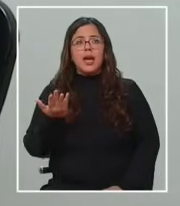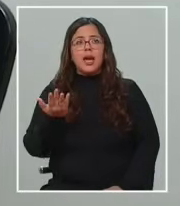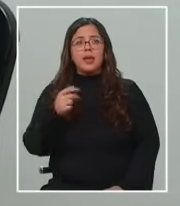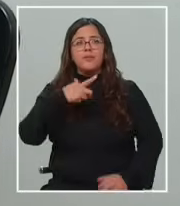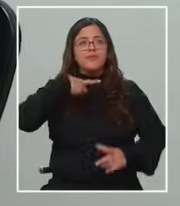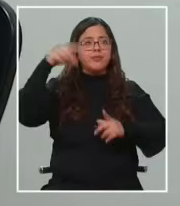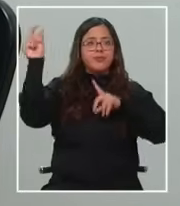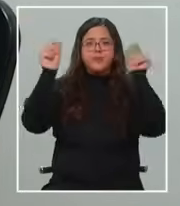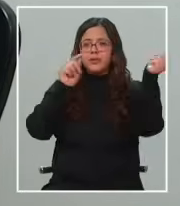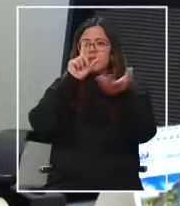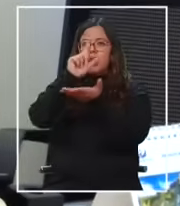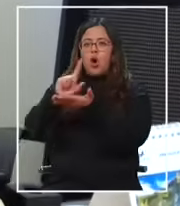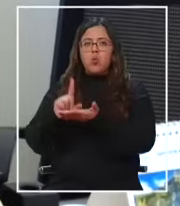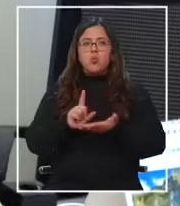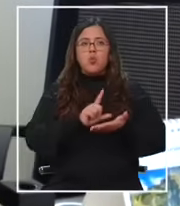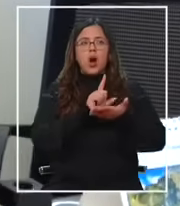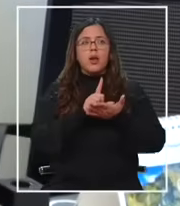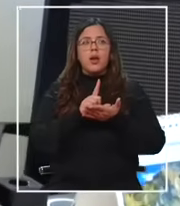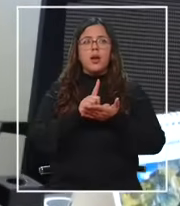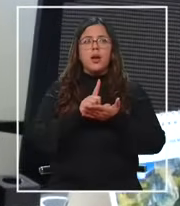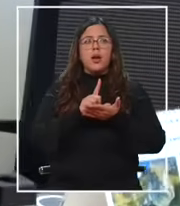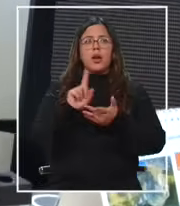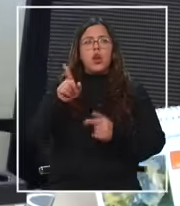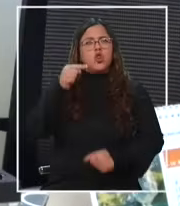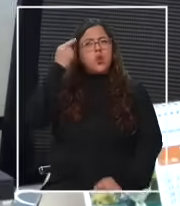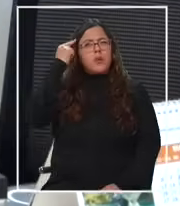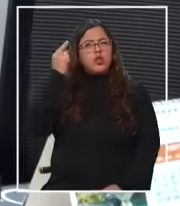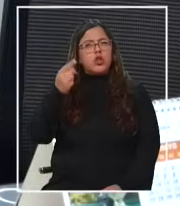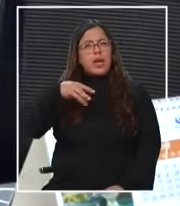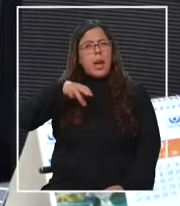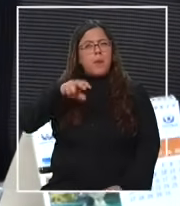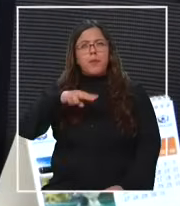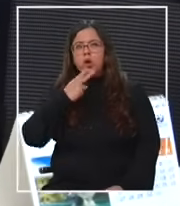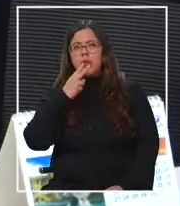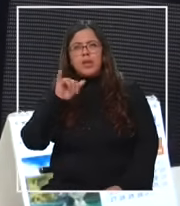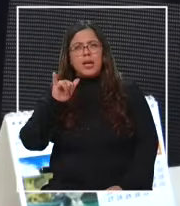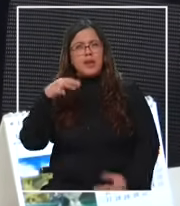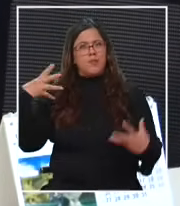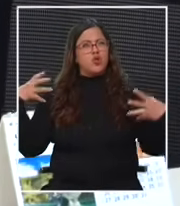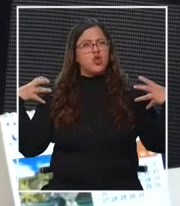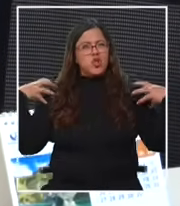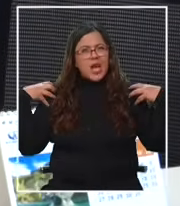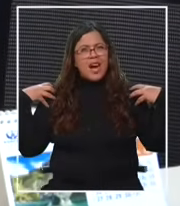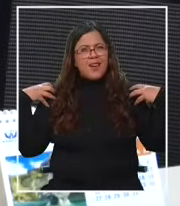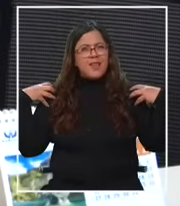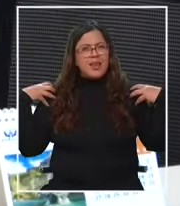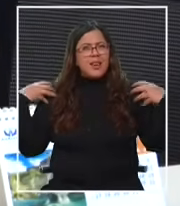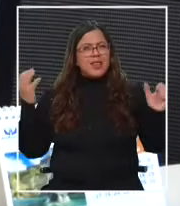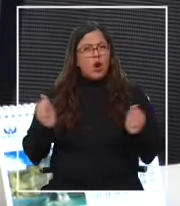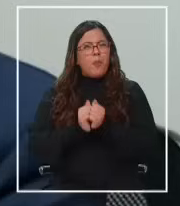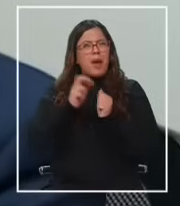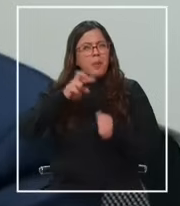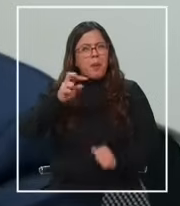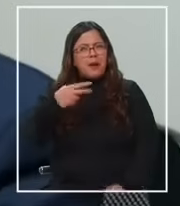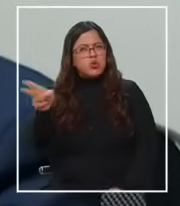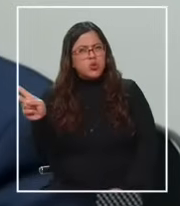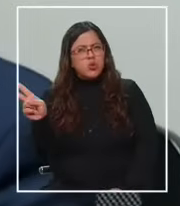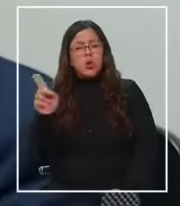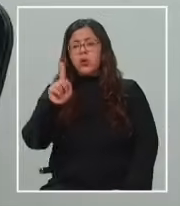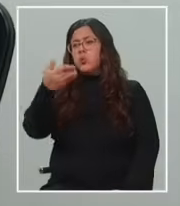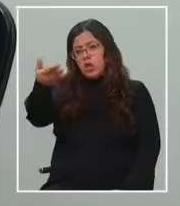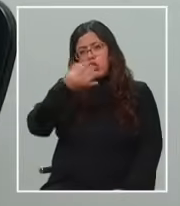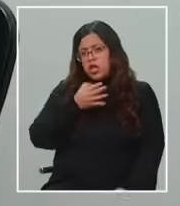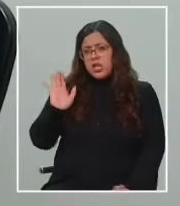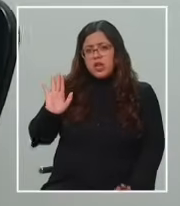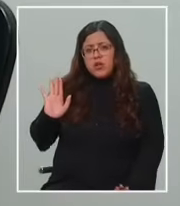huyendo de los lugares donde estaba. No creo que usted me esté diciendo que Monty es la responsable de haber estado con su padre ese día, ¿o sí? No, usted lo está